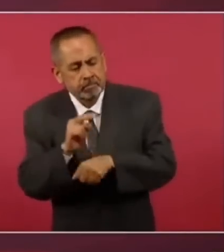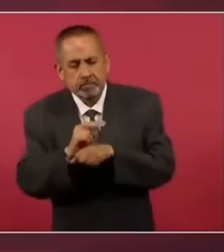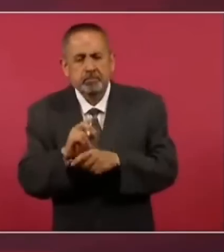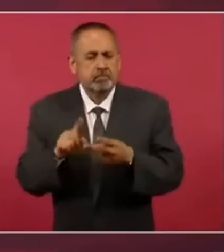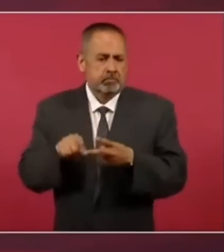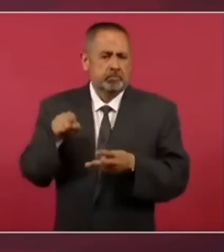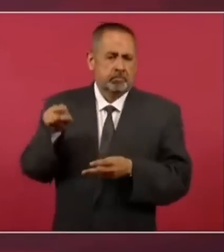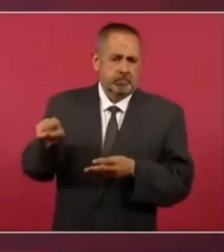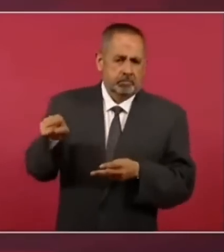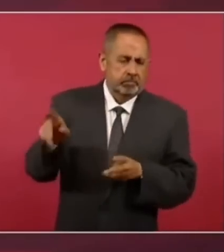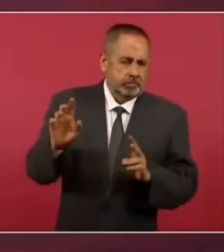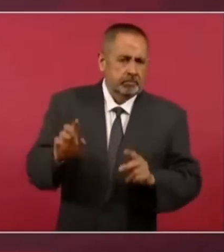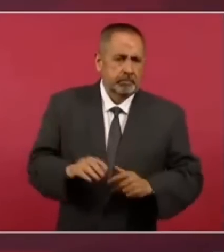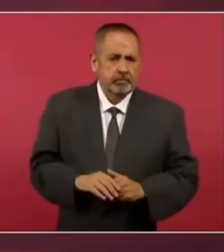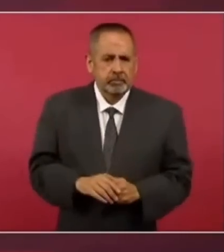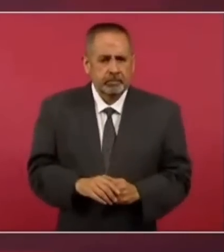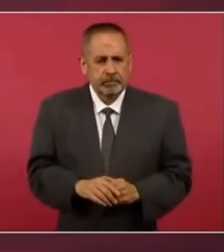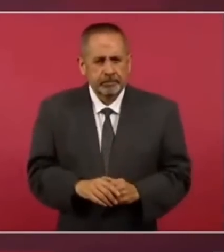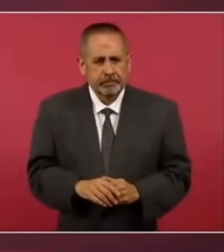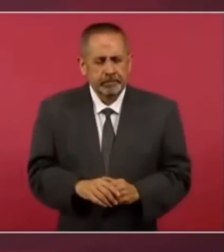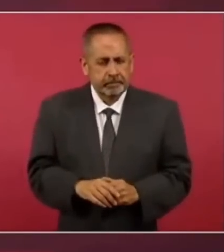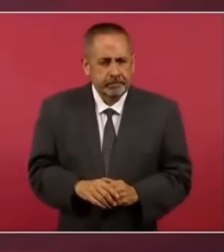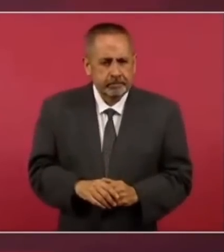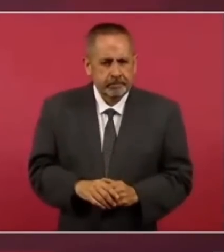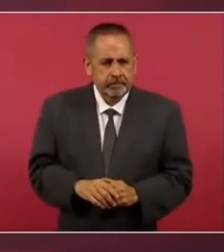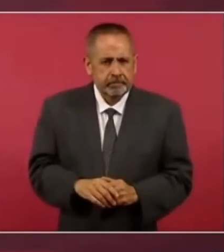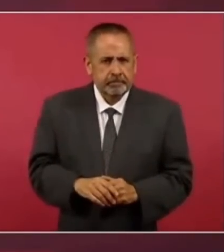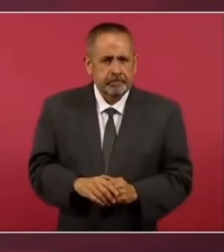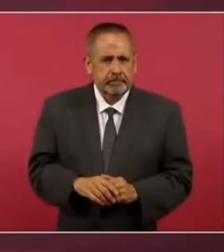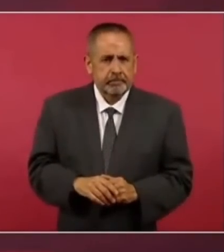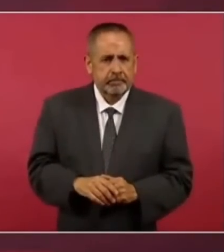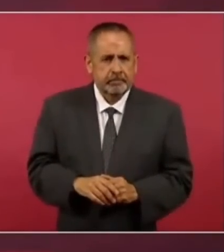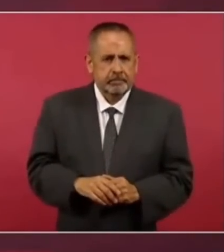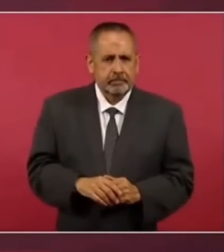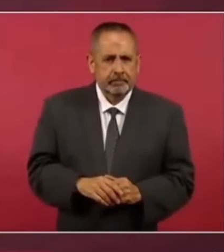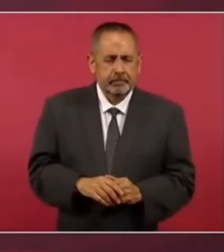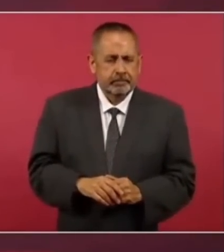y de darle